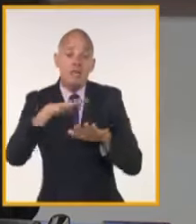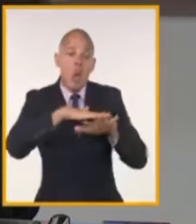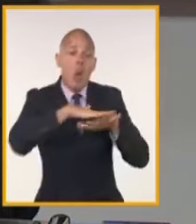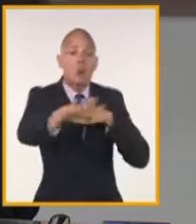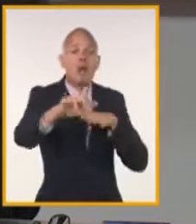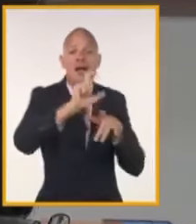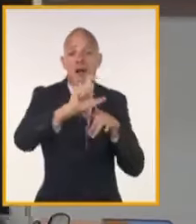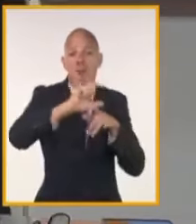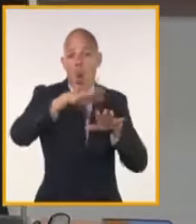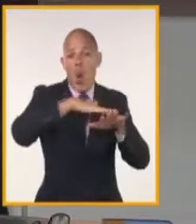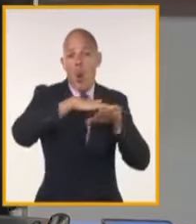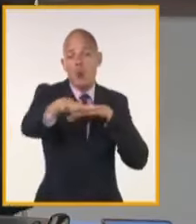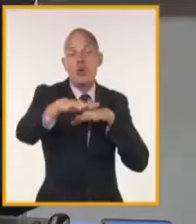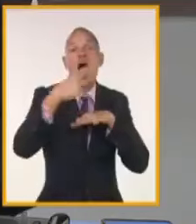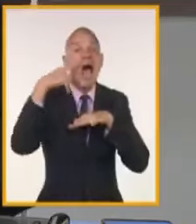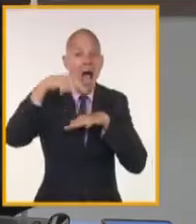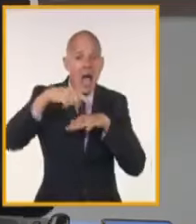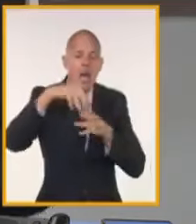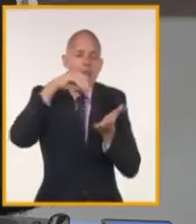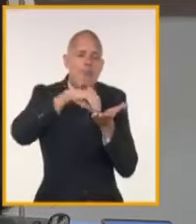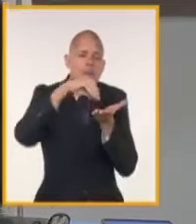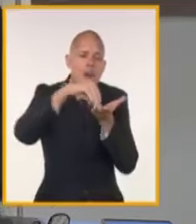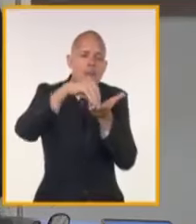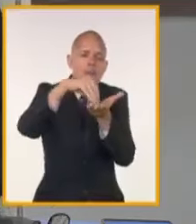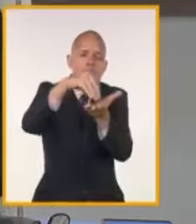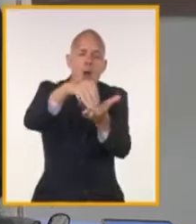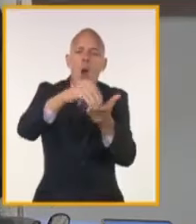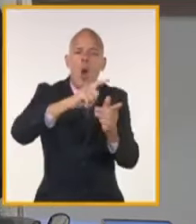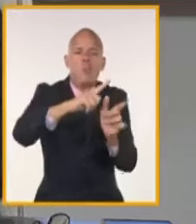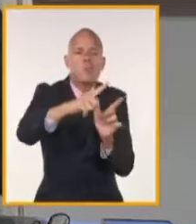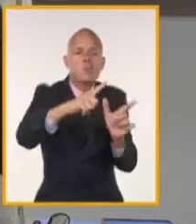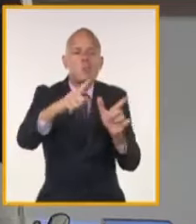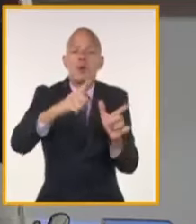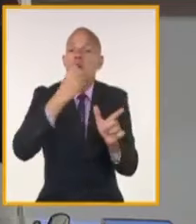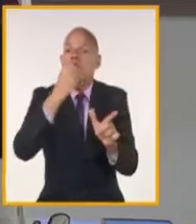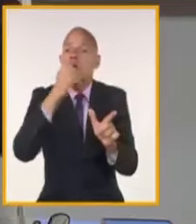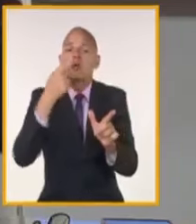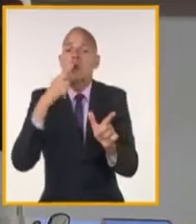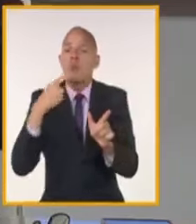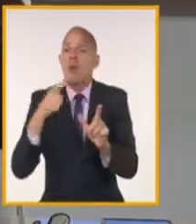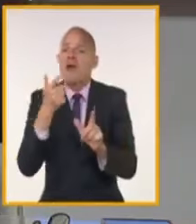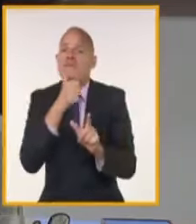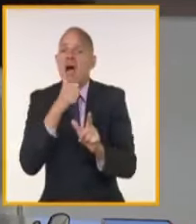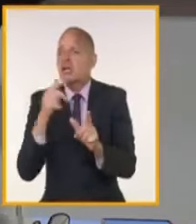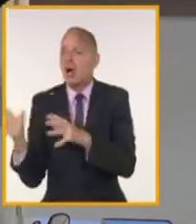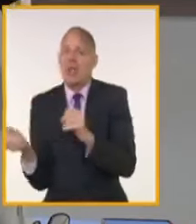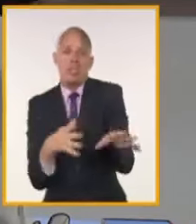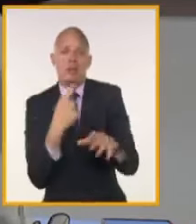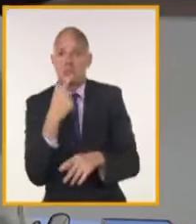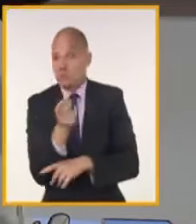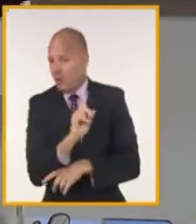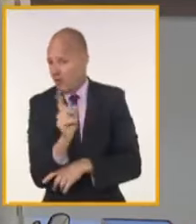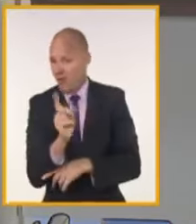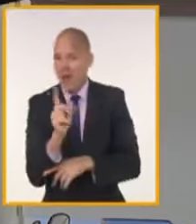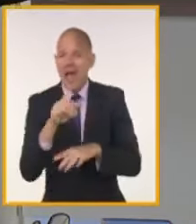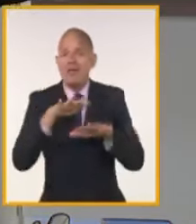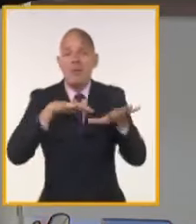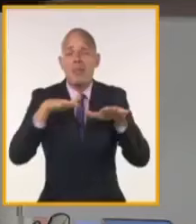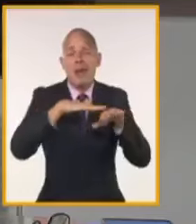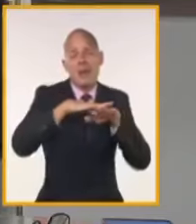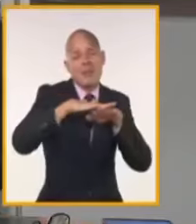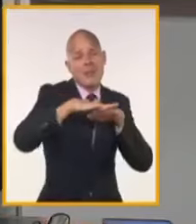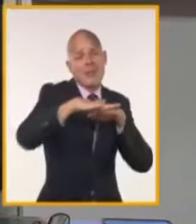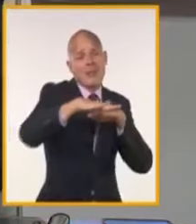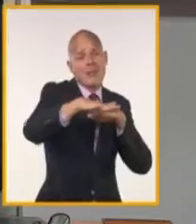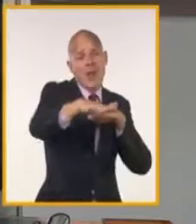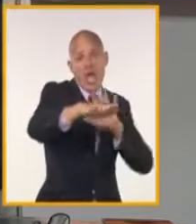tenga una idea tú tienes que organizarlo de una manera porque tú no puedes recibir los paneles fotovoltaicos que es lo último que tú montas o las salas de control que es lo último que